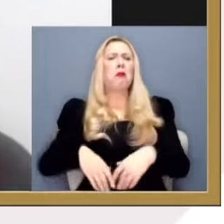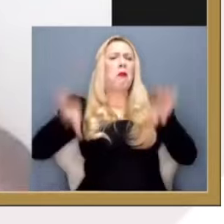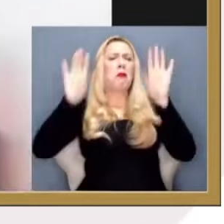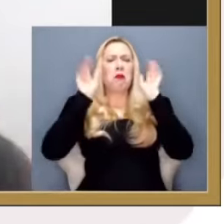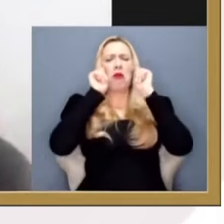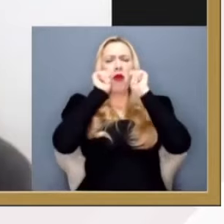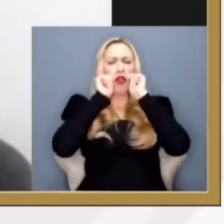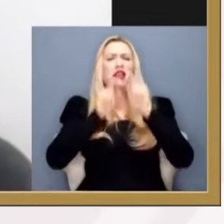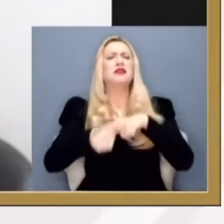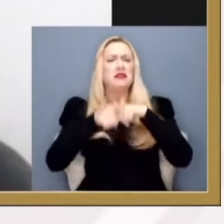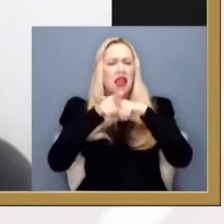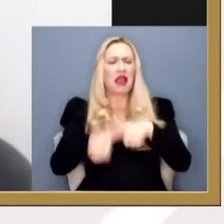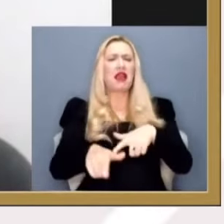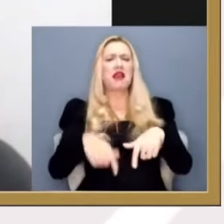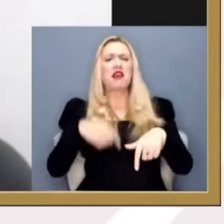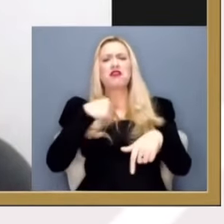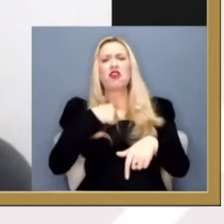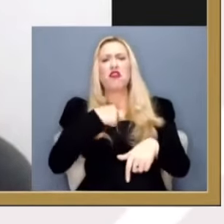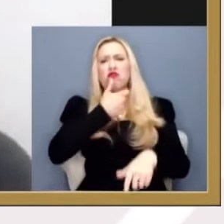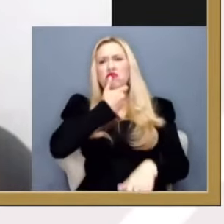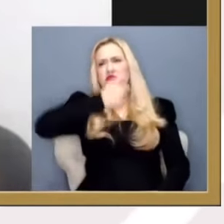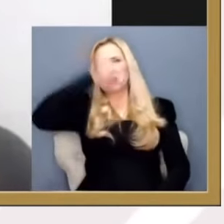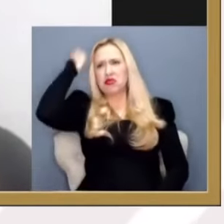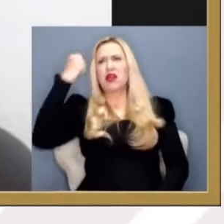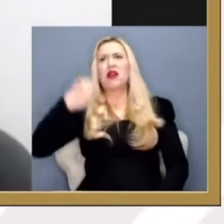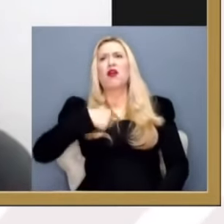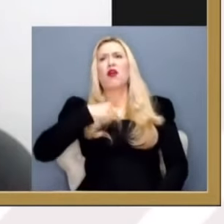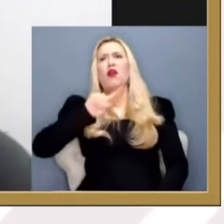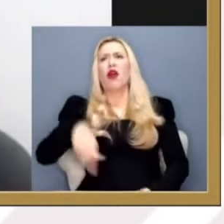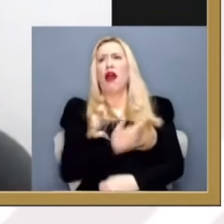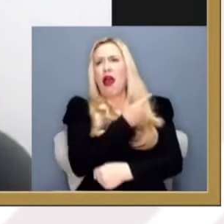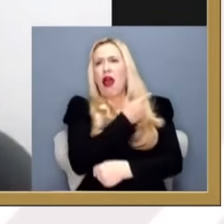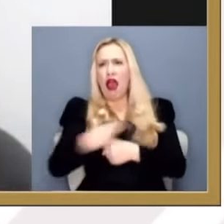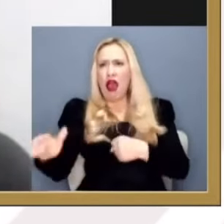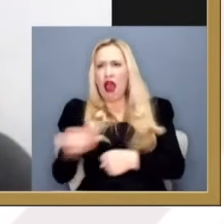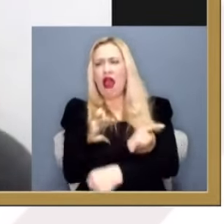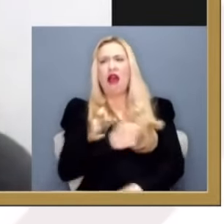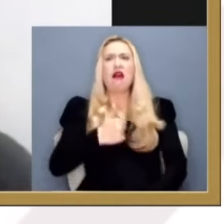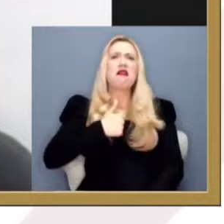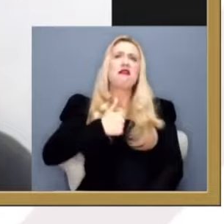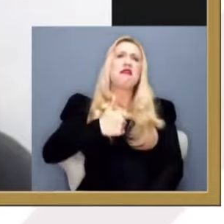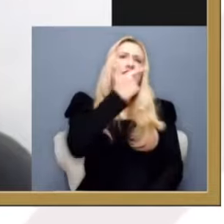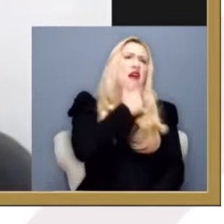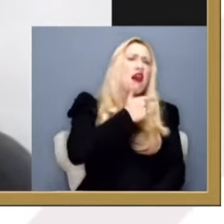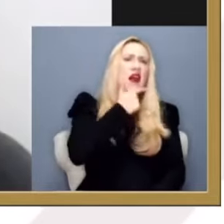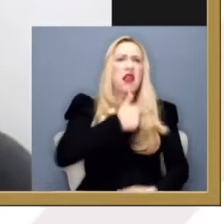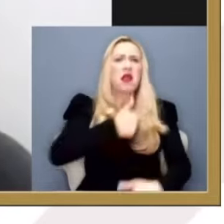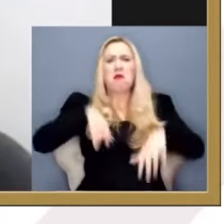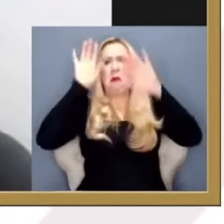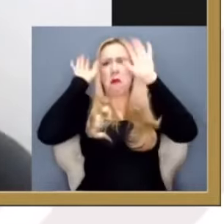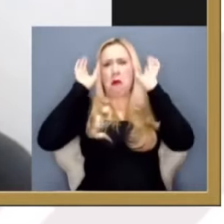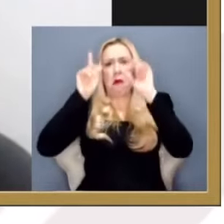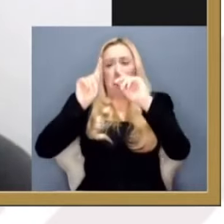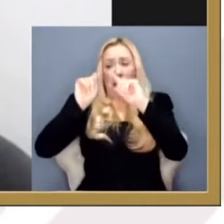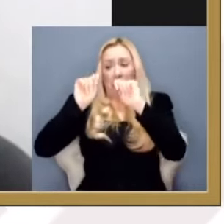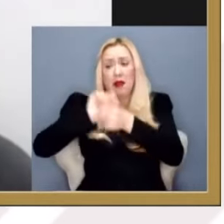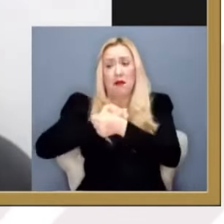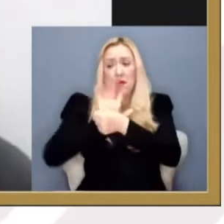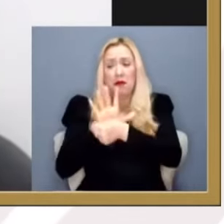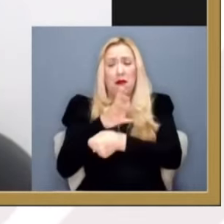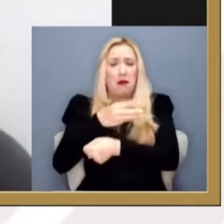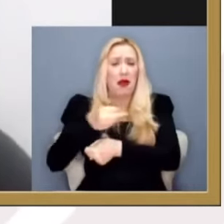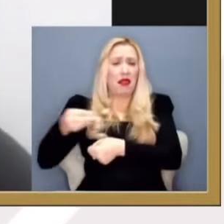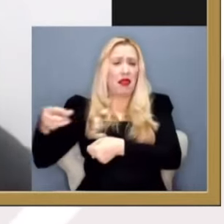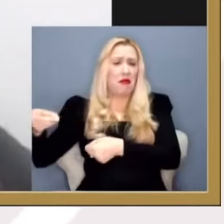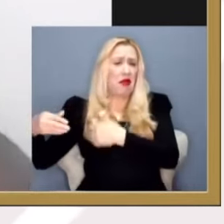Es algo que tenemos que tener en mente, que aún a pesar de haber pandemia, una persona LGBT,